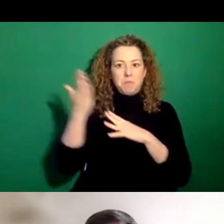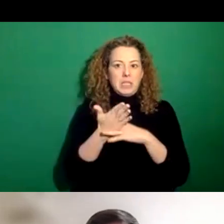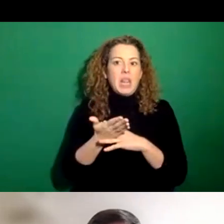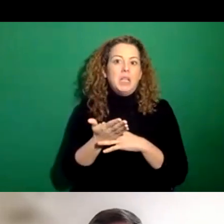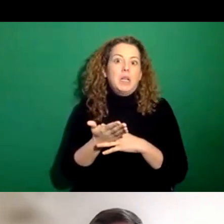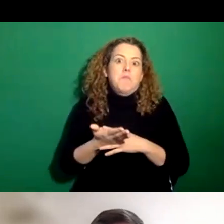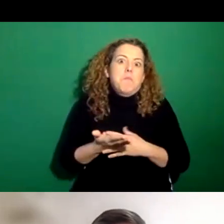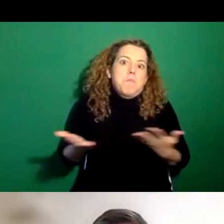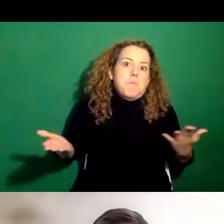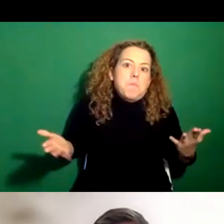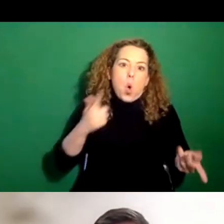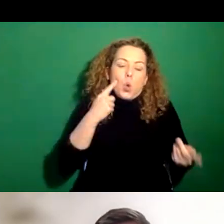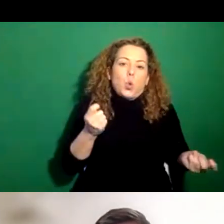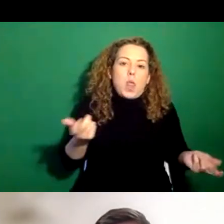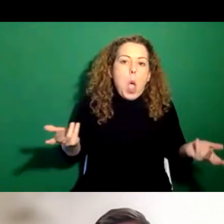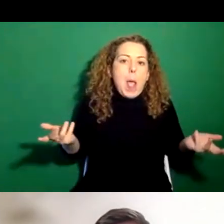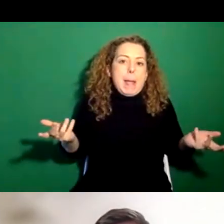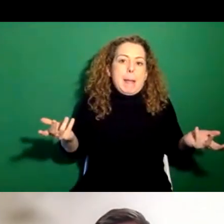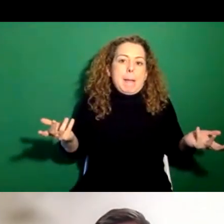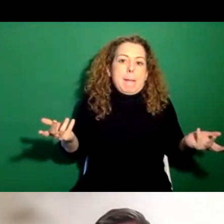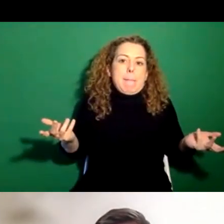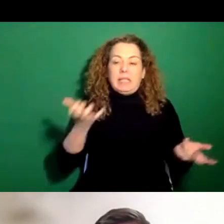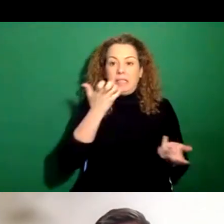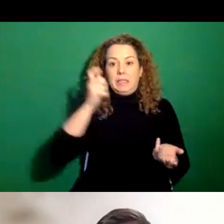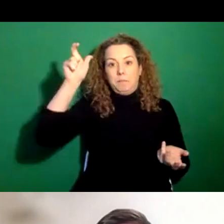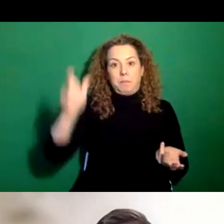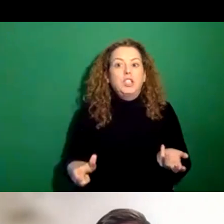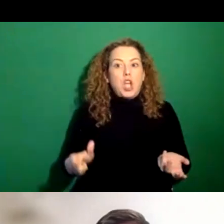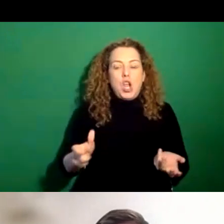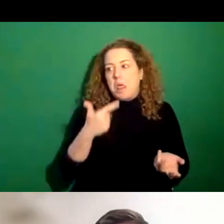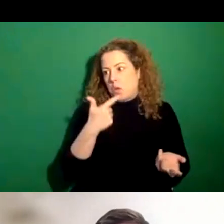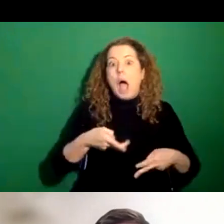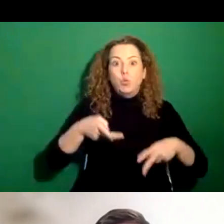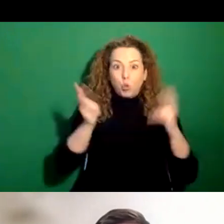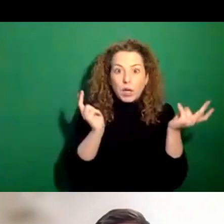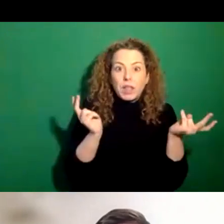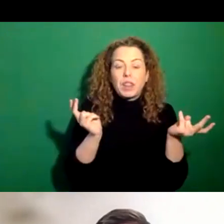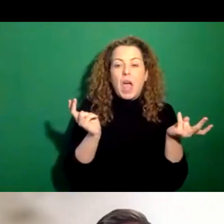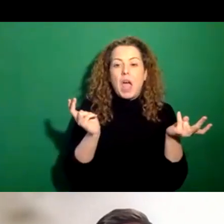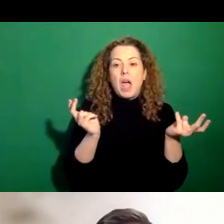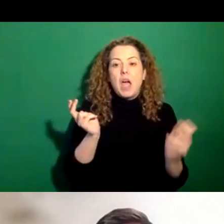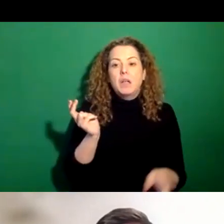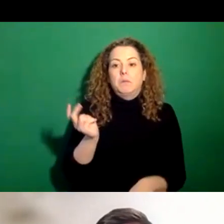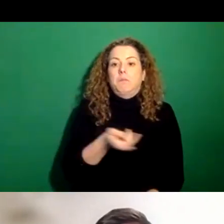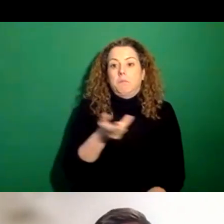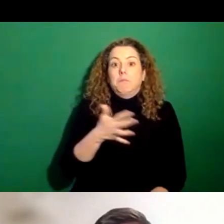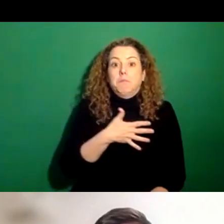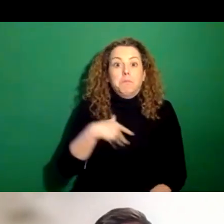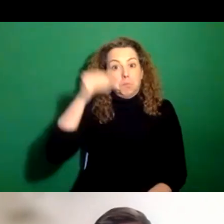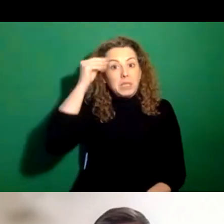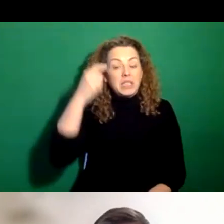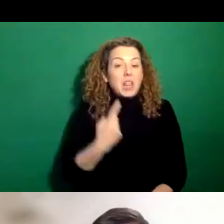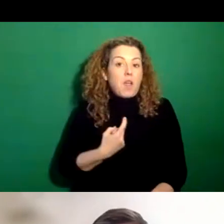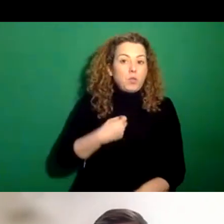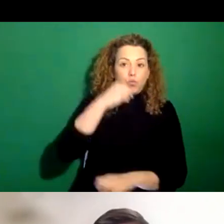¿hasta qué punto de sujeción? Si la persona, como hemos dicho, lo autoriza y lo considera que es